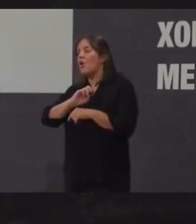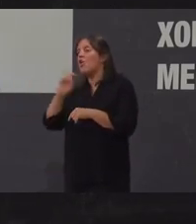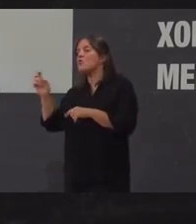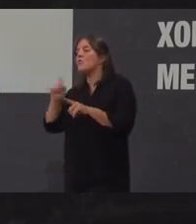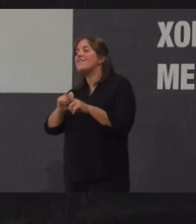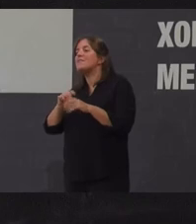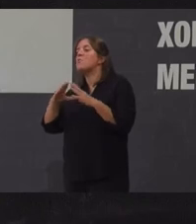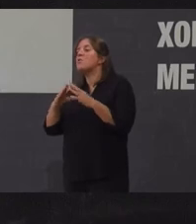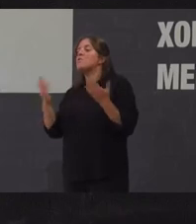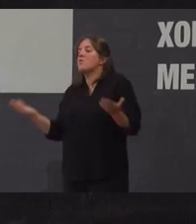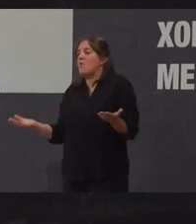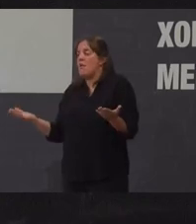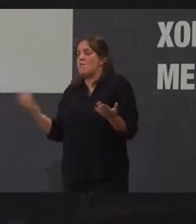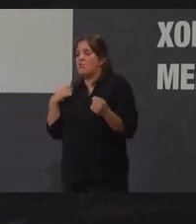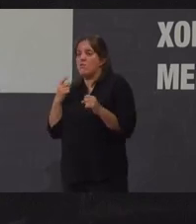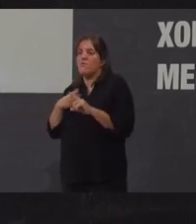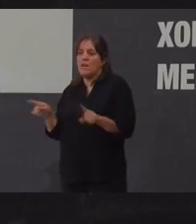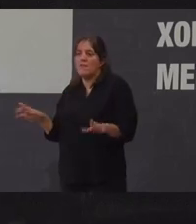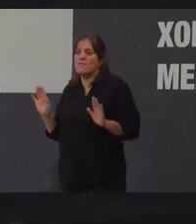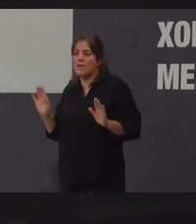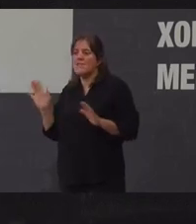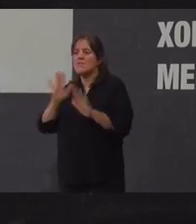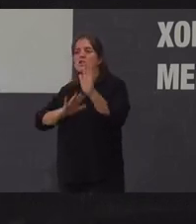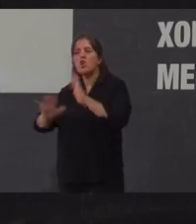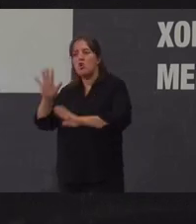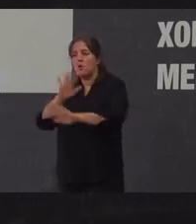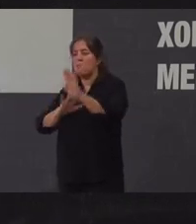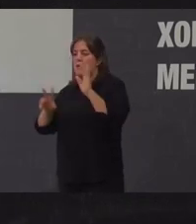de Igrexa hai. É dicir, que é máis complexo que